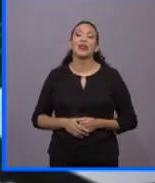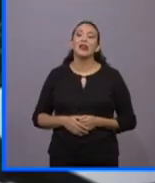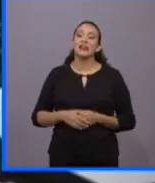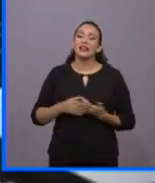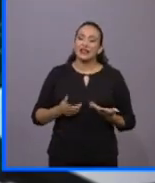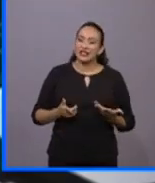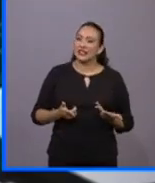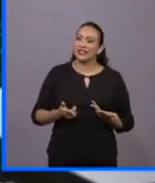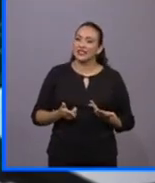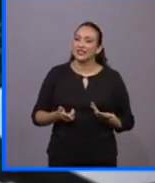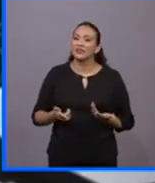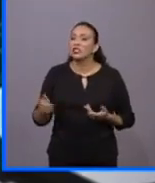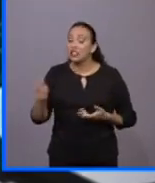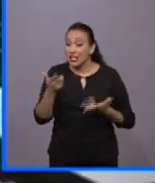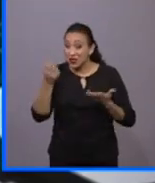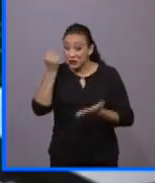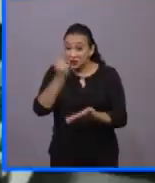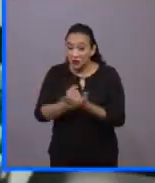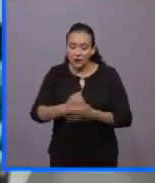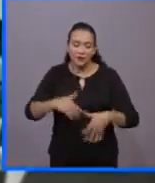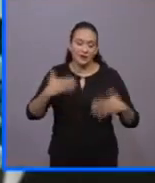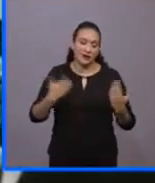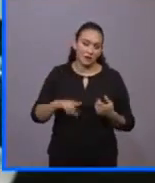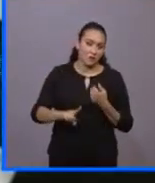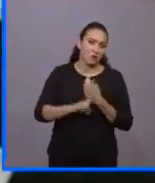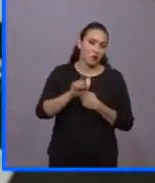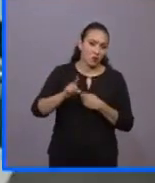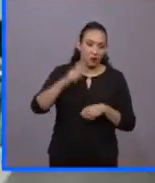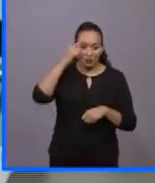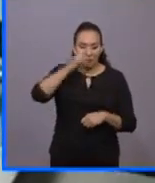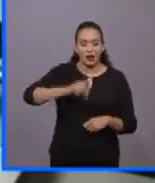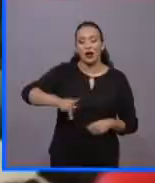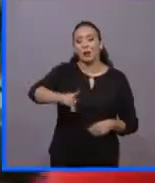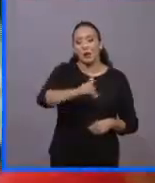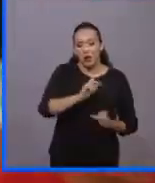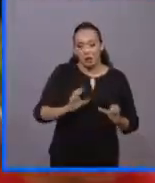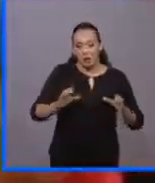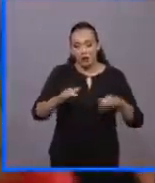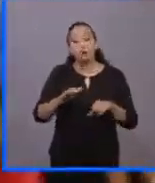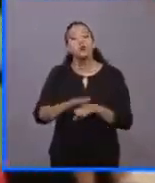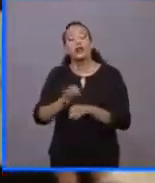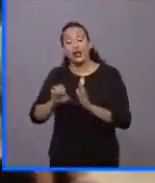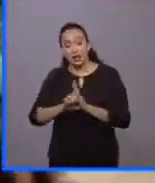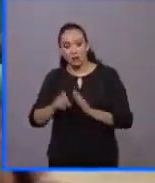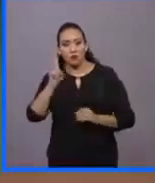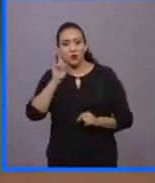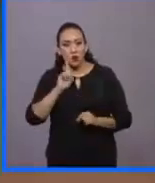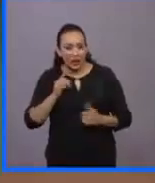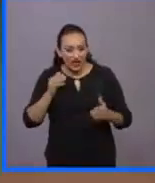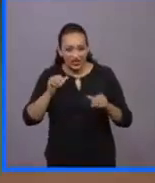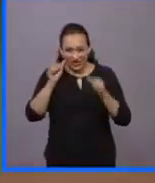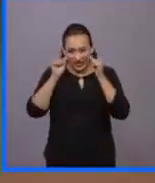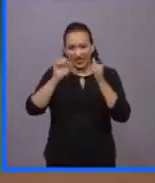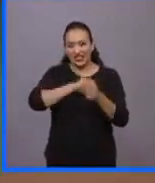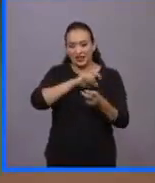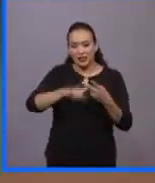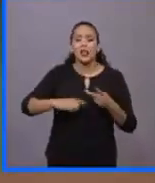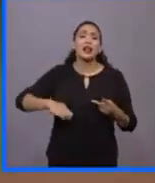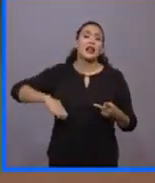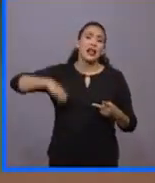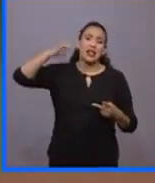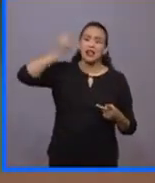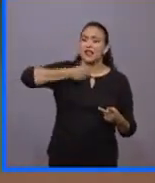ve un descuido hacia poblaciones vulnerables que requieren atención específica como las mujeres, personas adultas mayores, personas